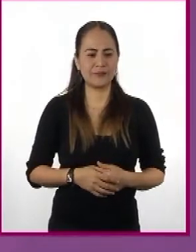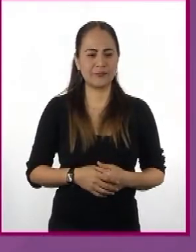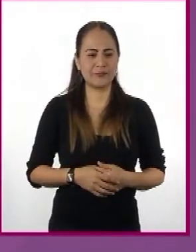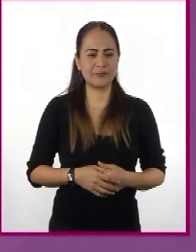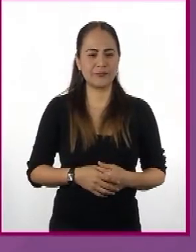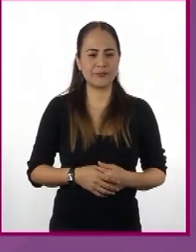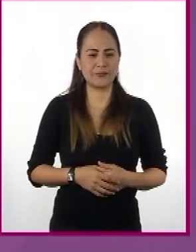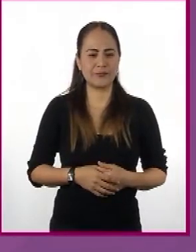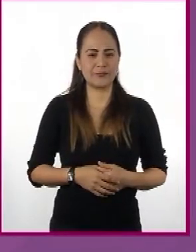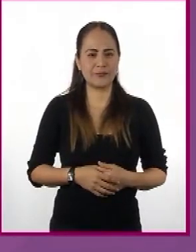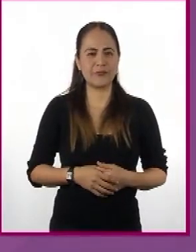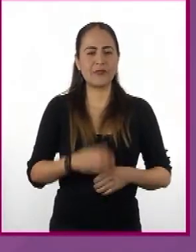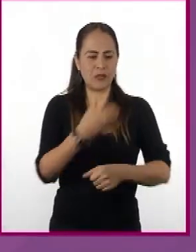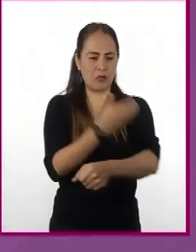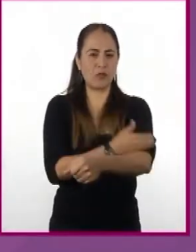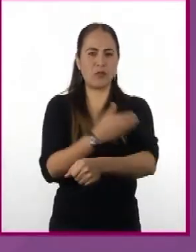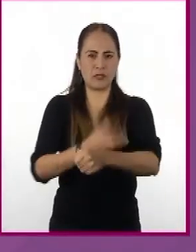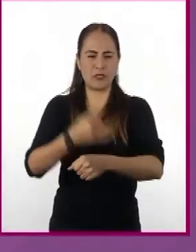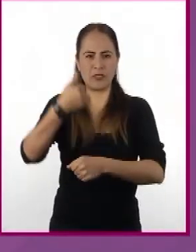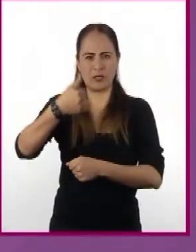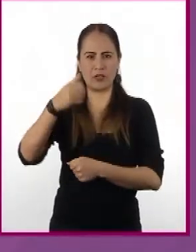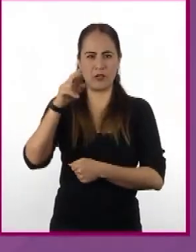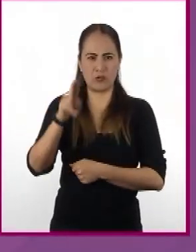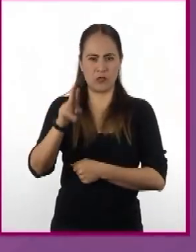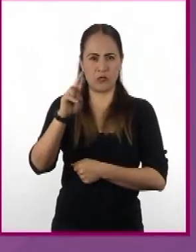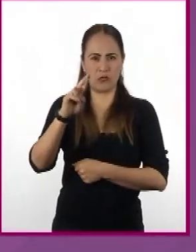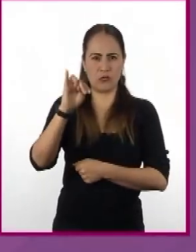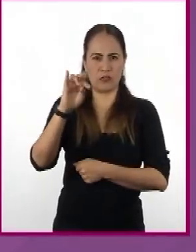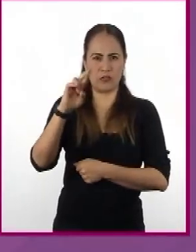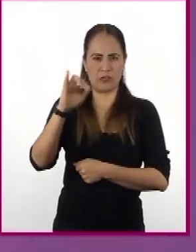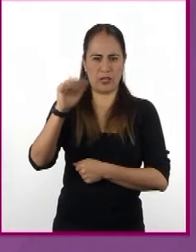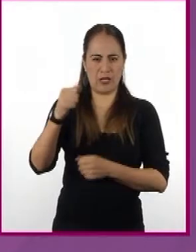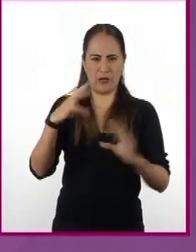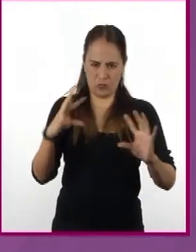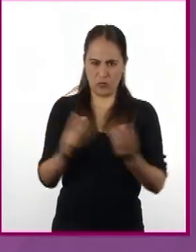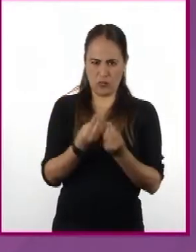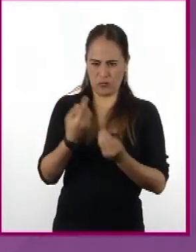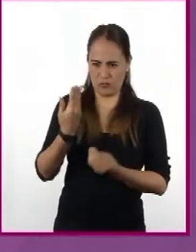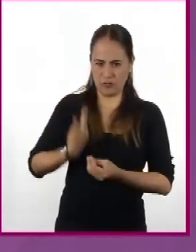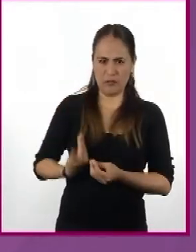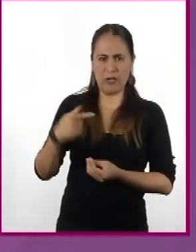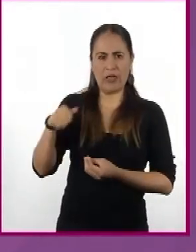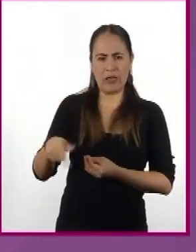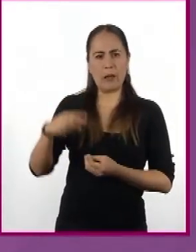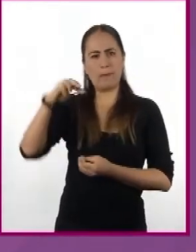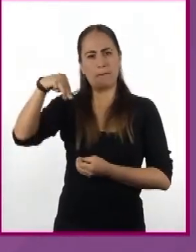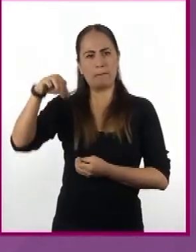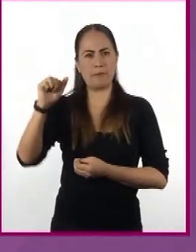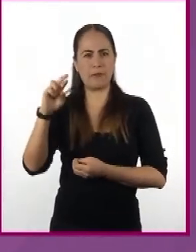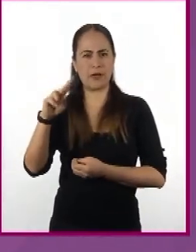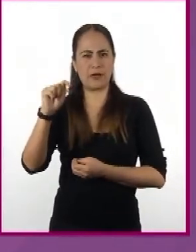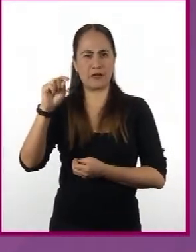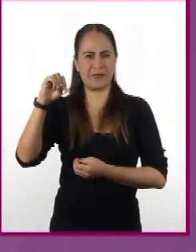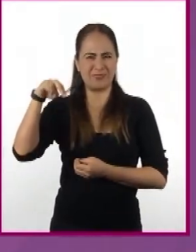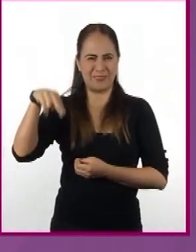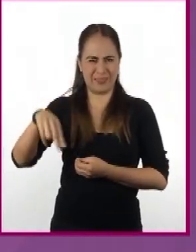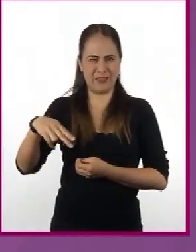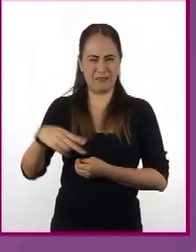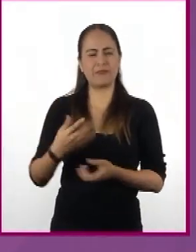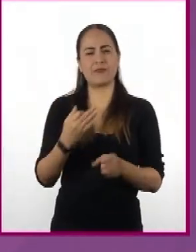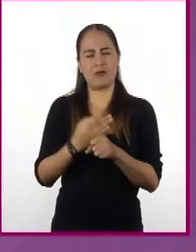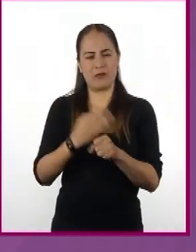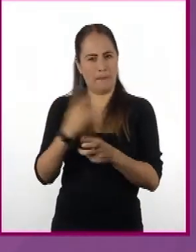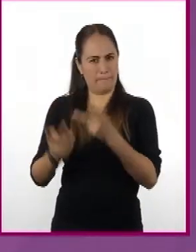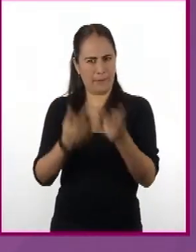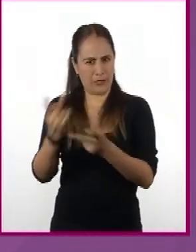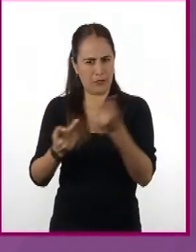Y junto con mi compañera Yuridia nos encontramos con Martín Tonalmeyotl. Gracias, maestro. Me gustaría iniciar